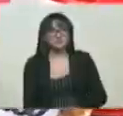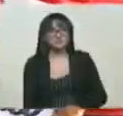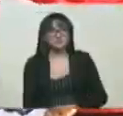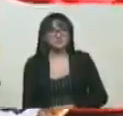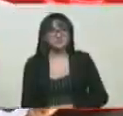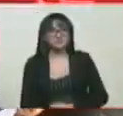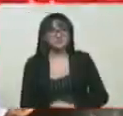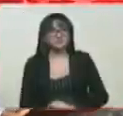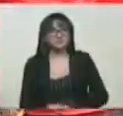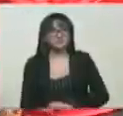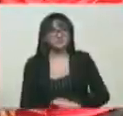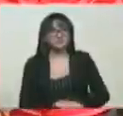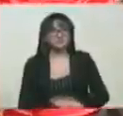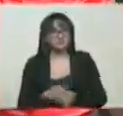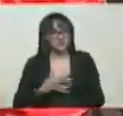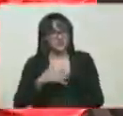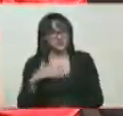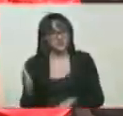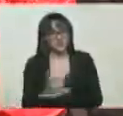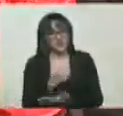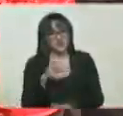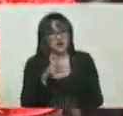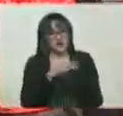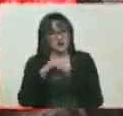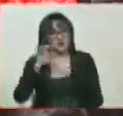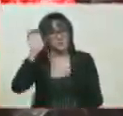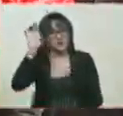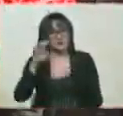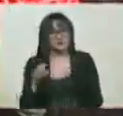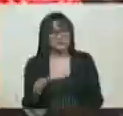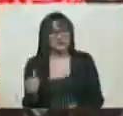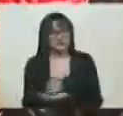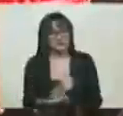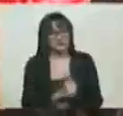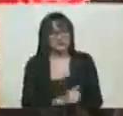¿Qué es eso de eliminar el carnet de la patria?